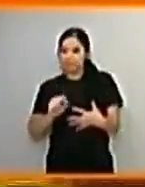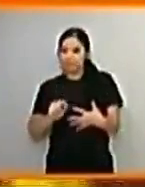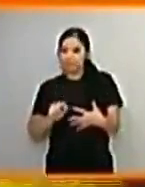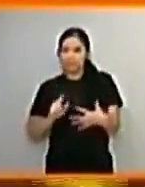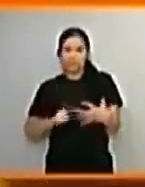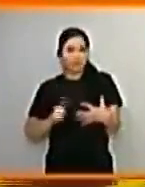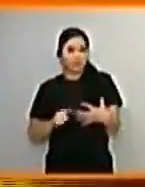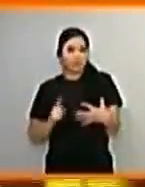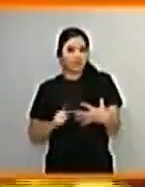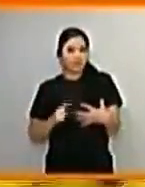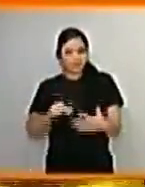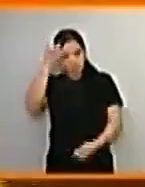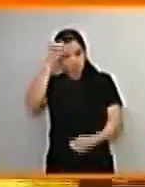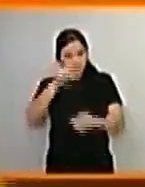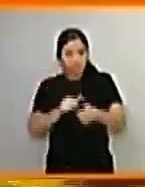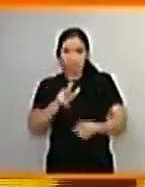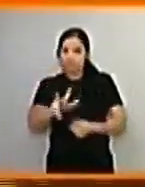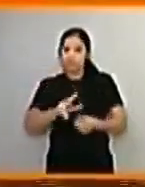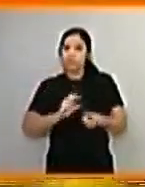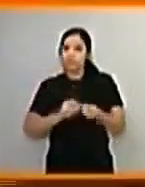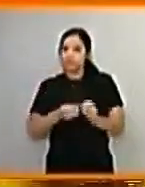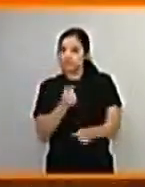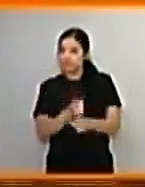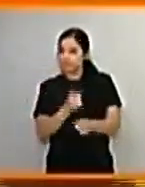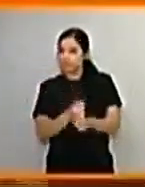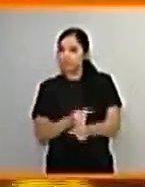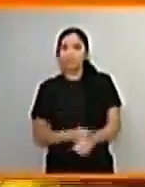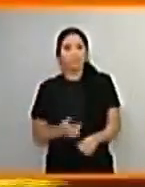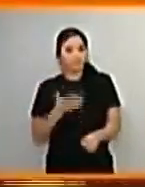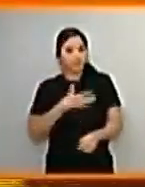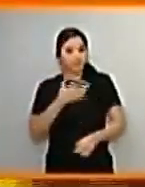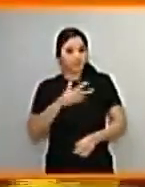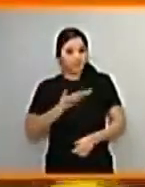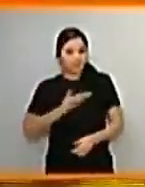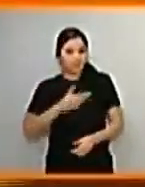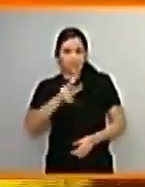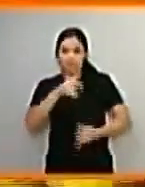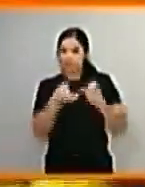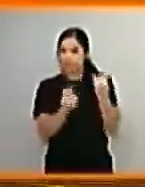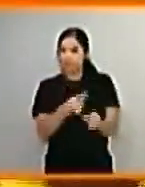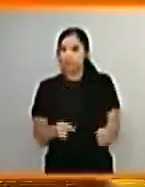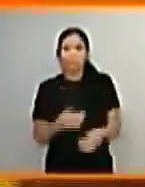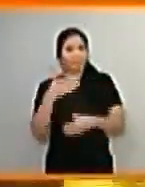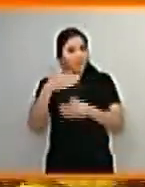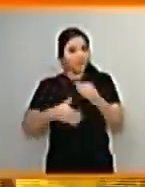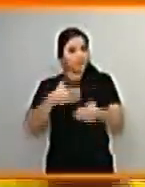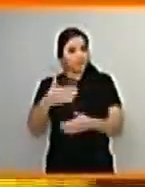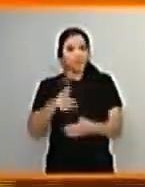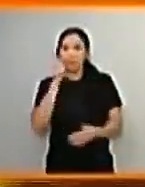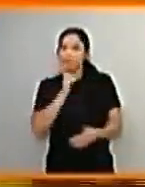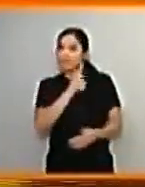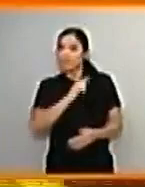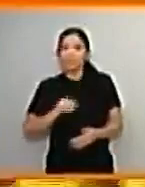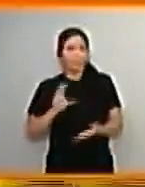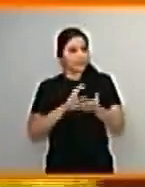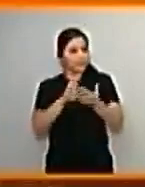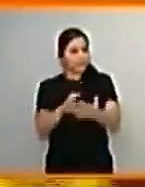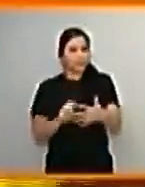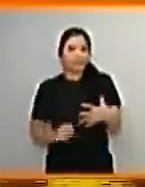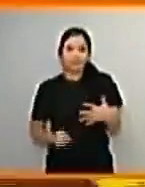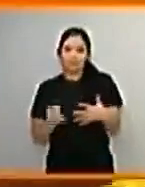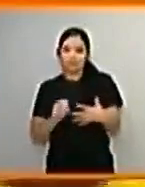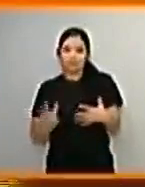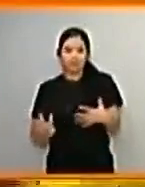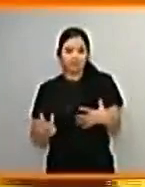tercer número ganador. Recuerda que si aciertas 3 números, tienes 3 jugadas gratis para tu próximo Loto Super Premio. Y ese es el